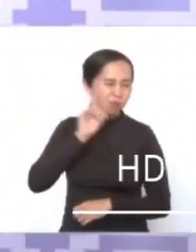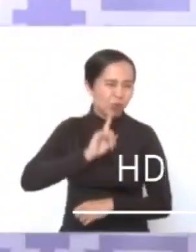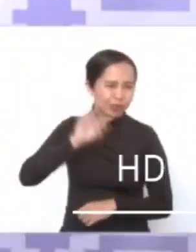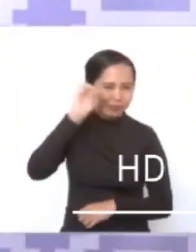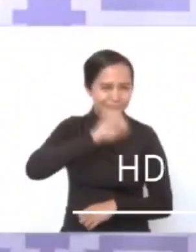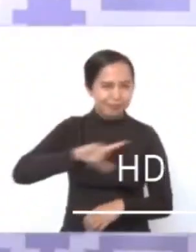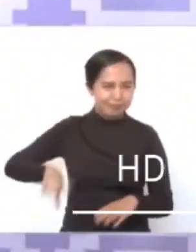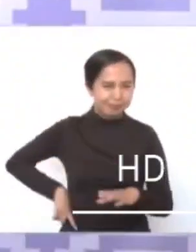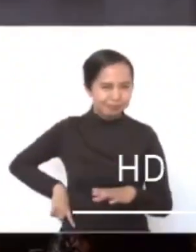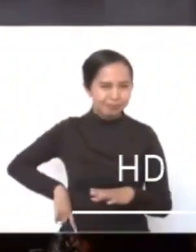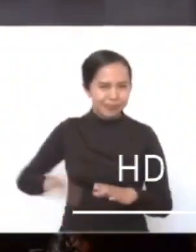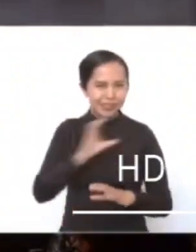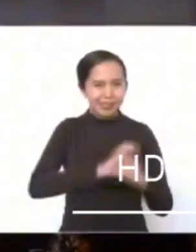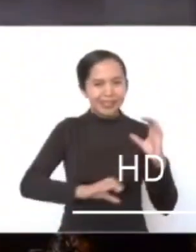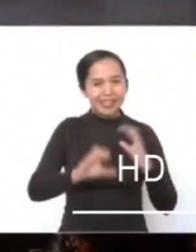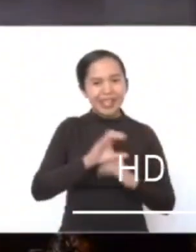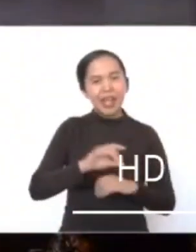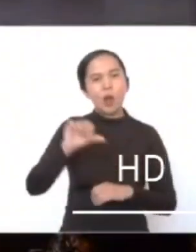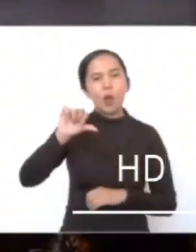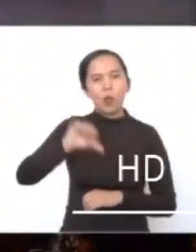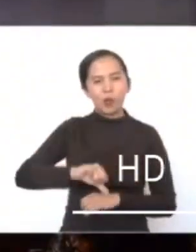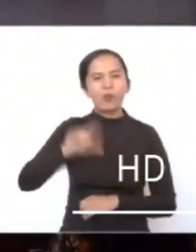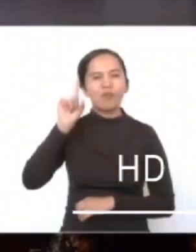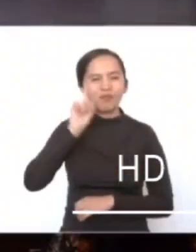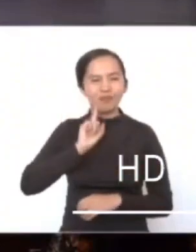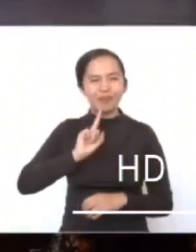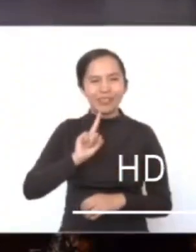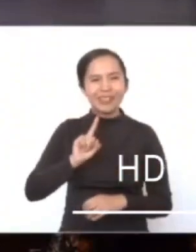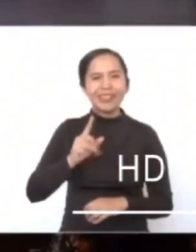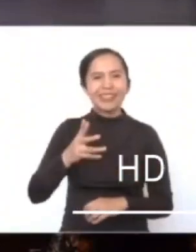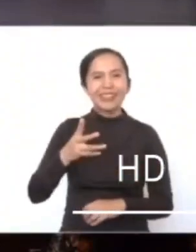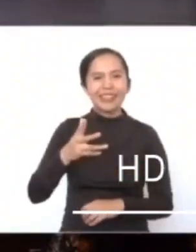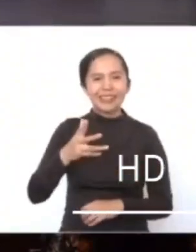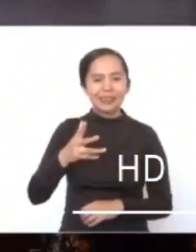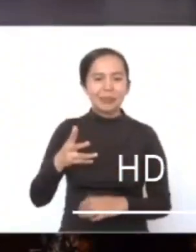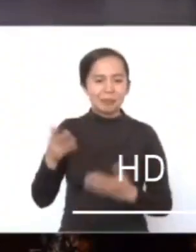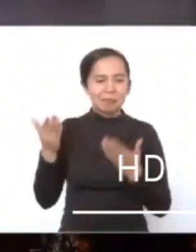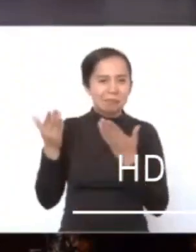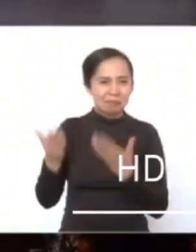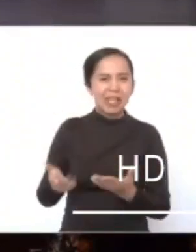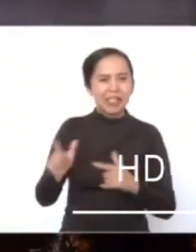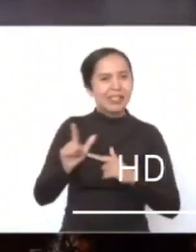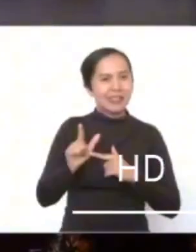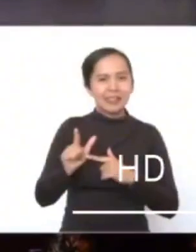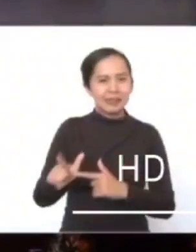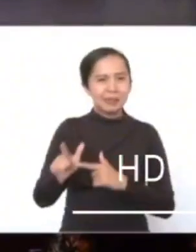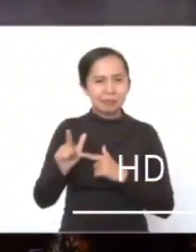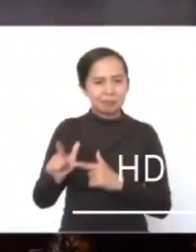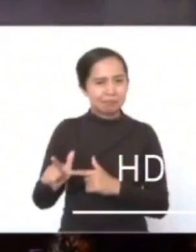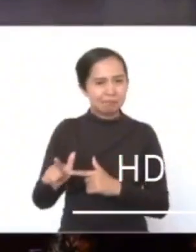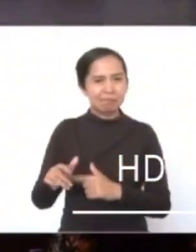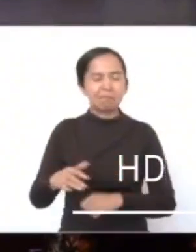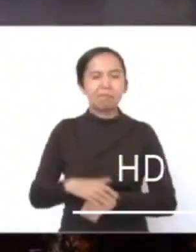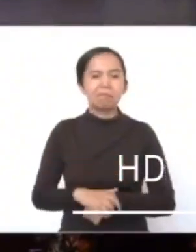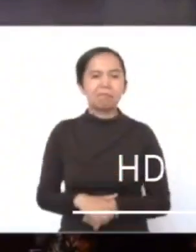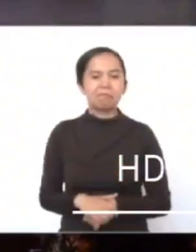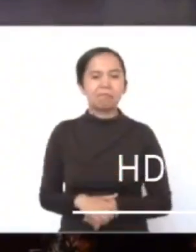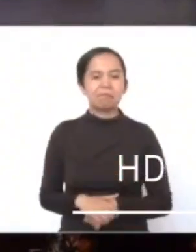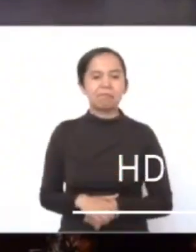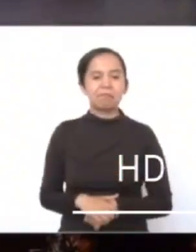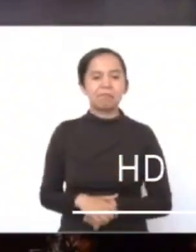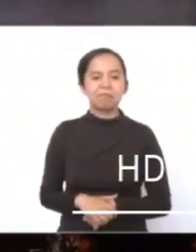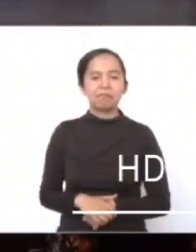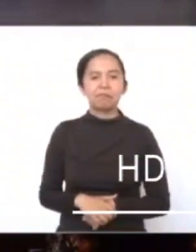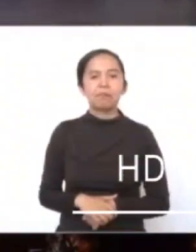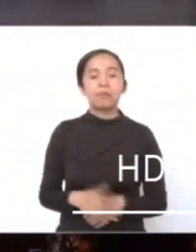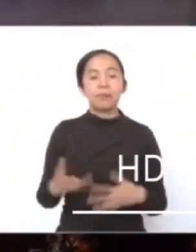Sheinbaum, es tiempo de mujeres. Y ese tiempo, si ha de consolidarse, debe seguir siendo tiempo de mujeres.